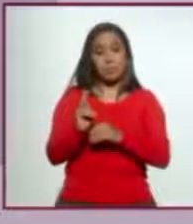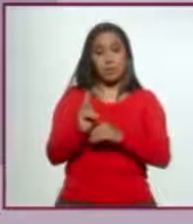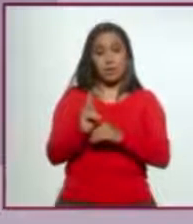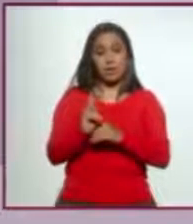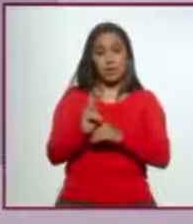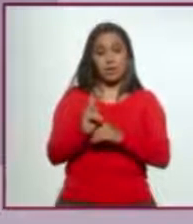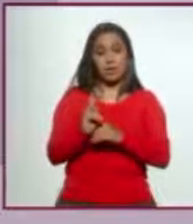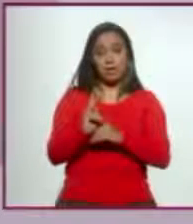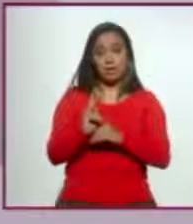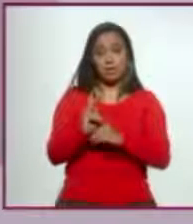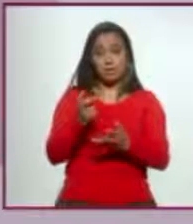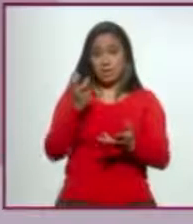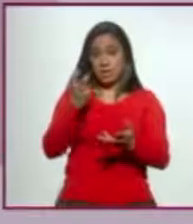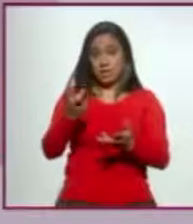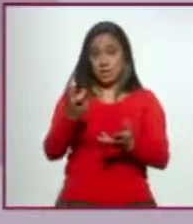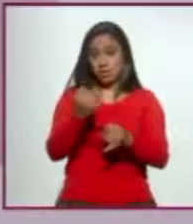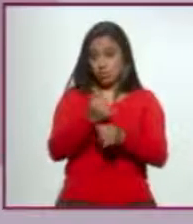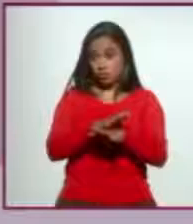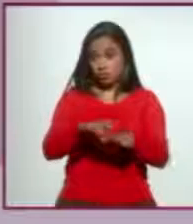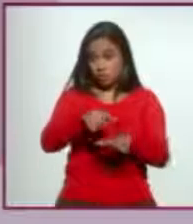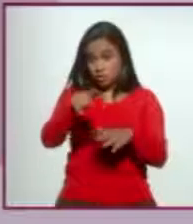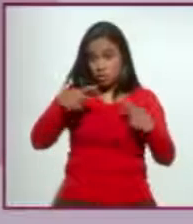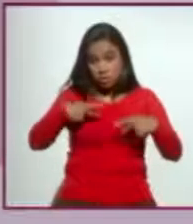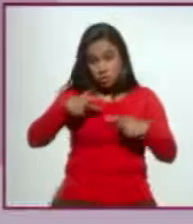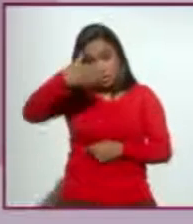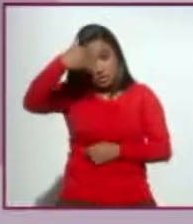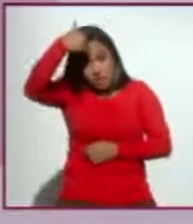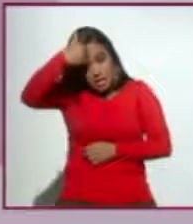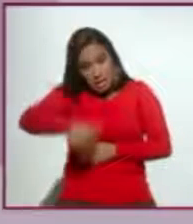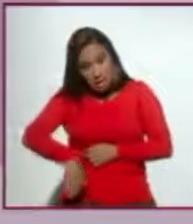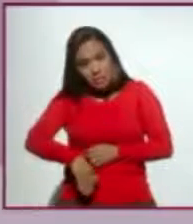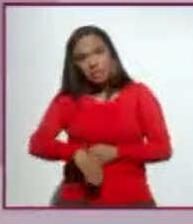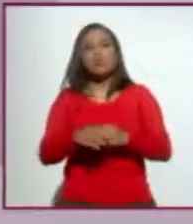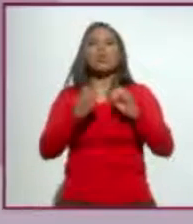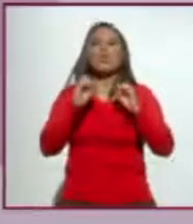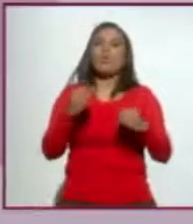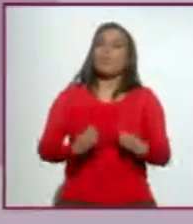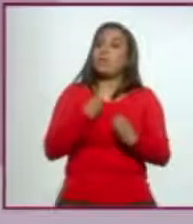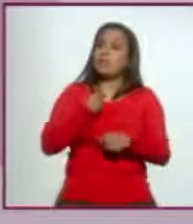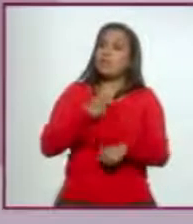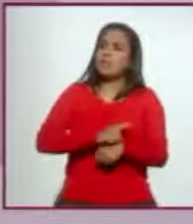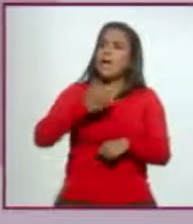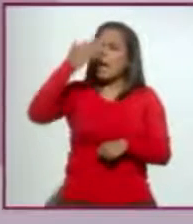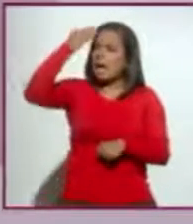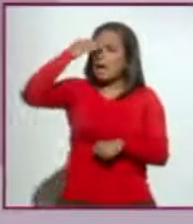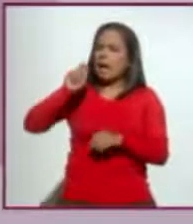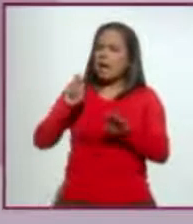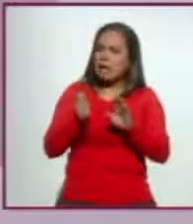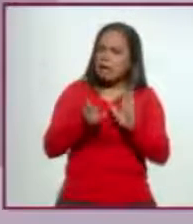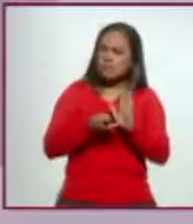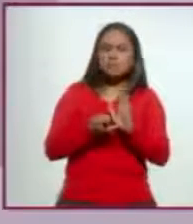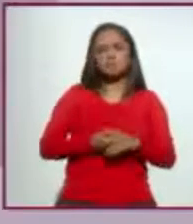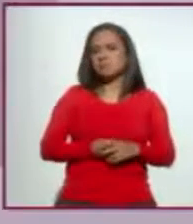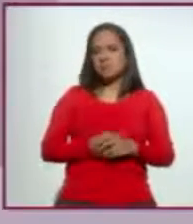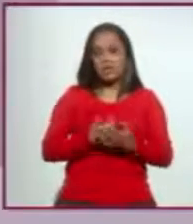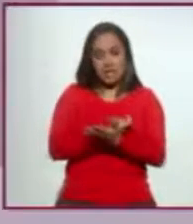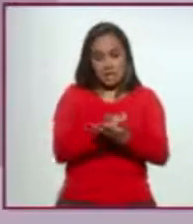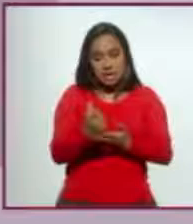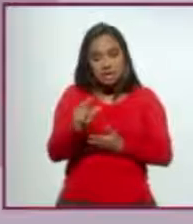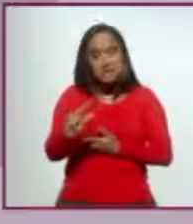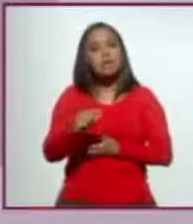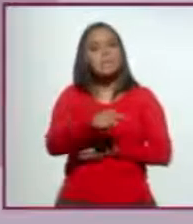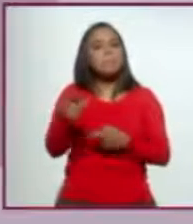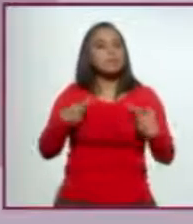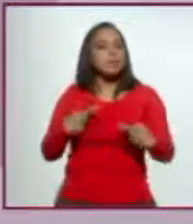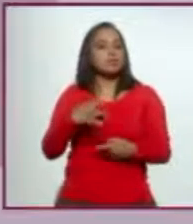la información de los ciudadanos, o que le incorpore en su vida cotidiana. Este dato, el salario mínimo, sí,